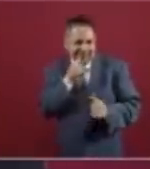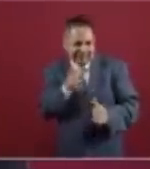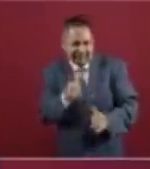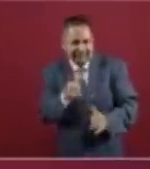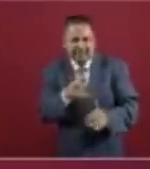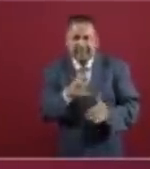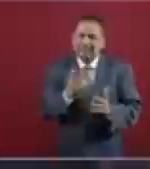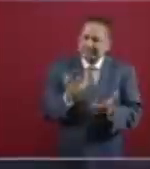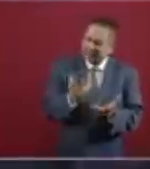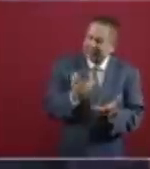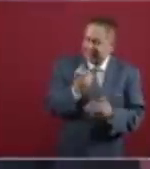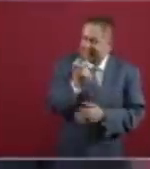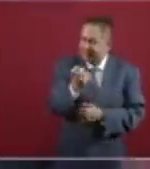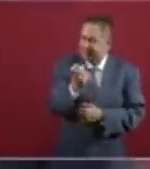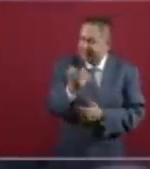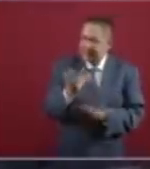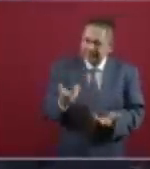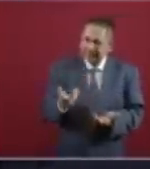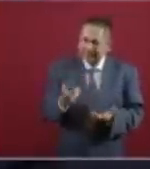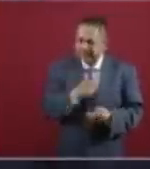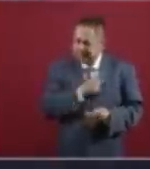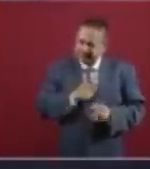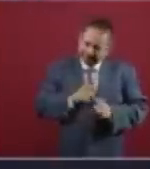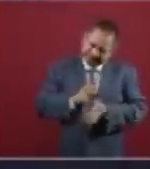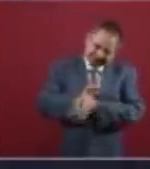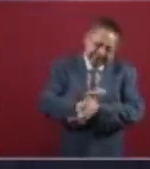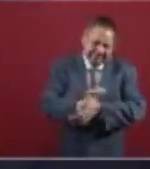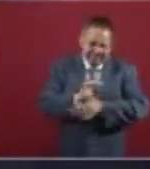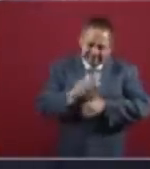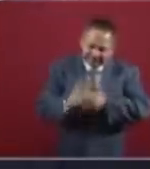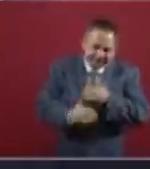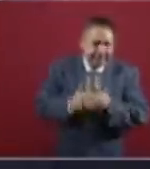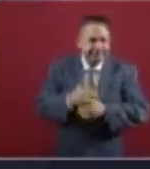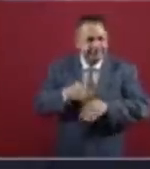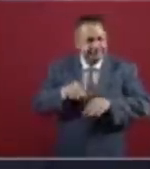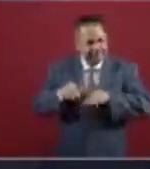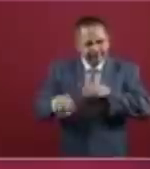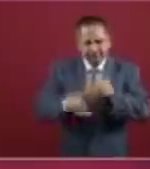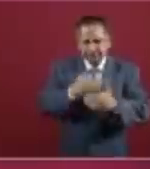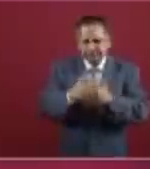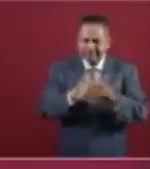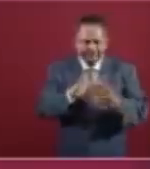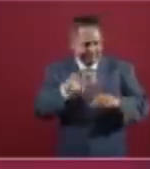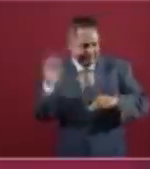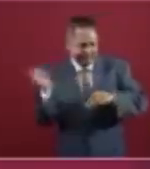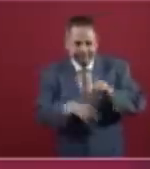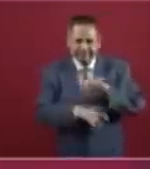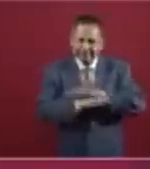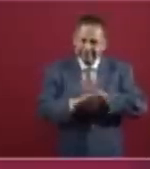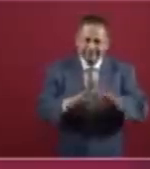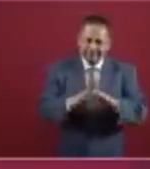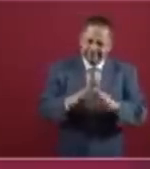Entonces, todos tenemos que empujar y quitarle la